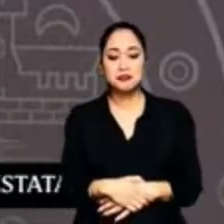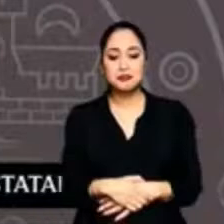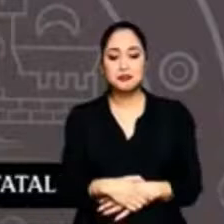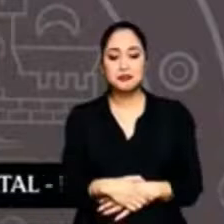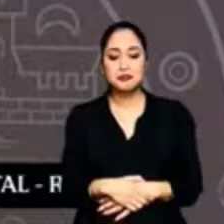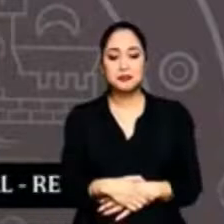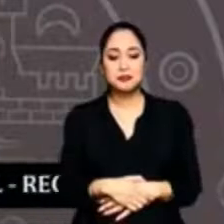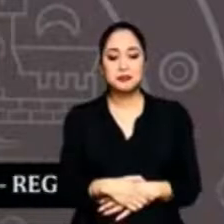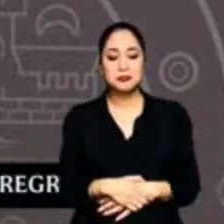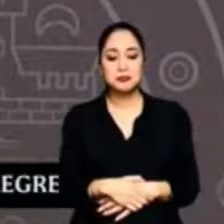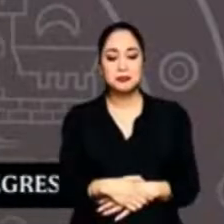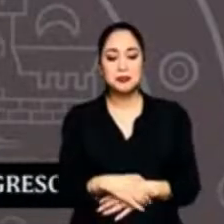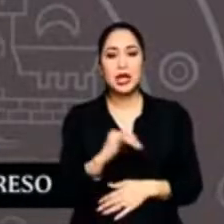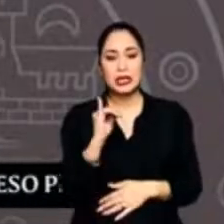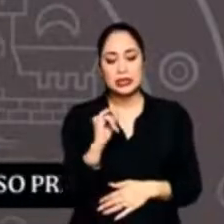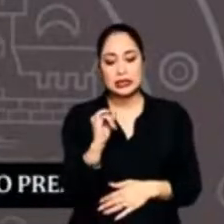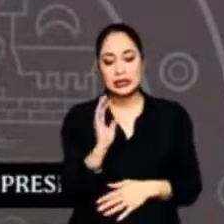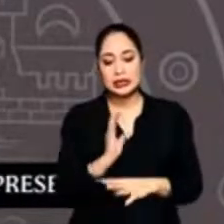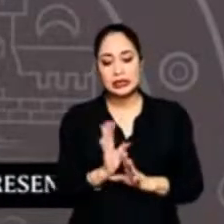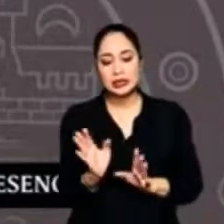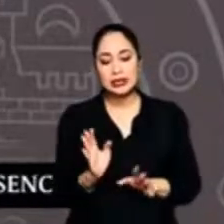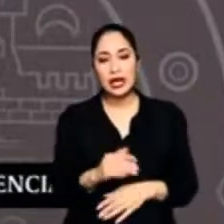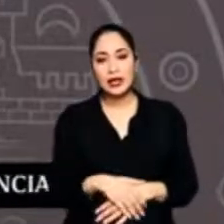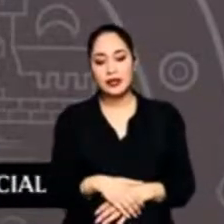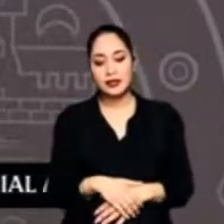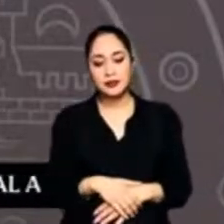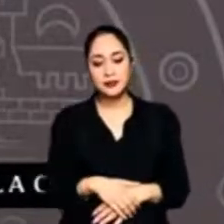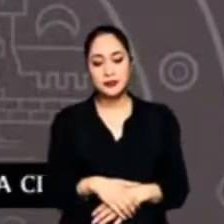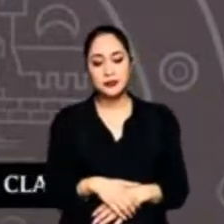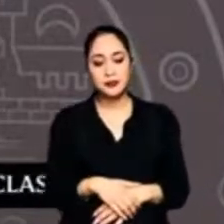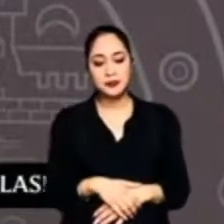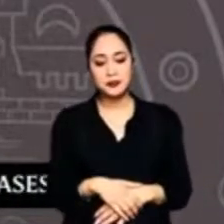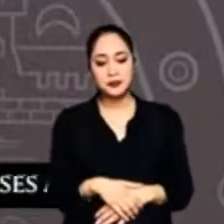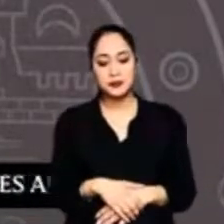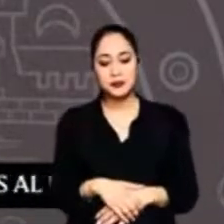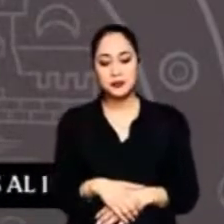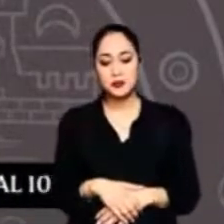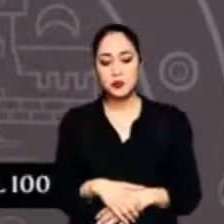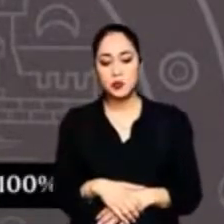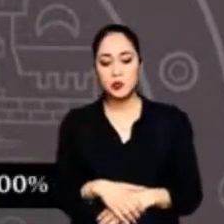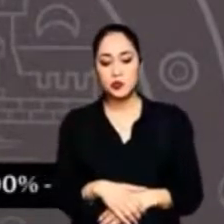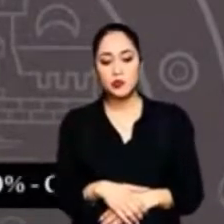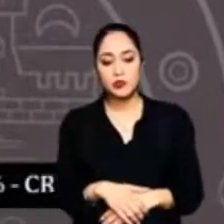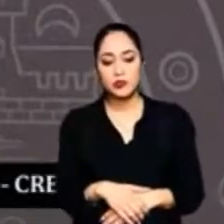Sí, ya nos solicitaron, pero vamos a verlo. No,